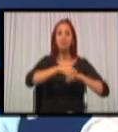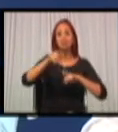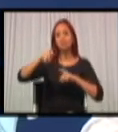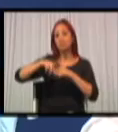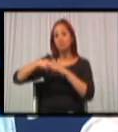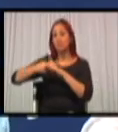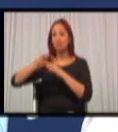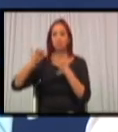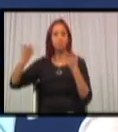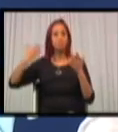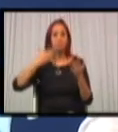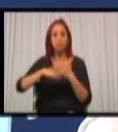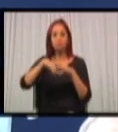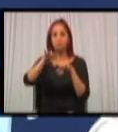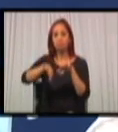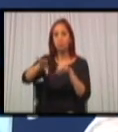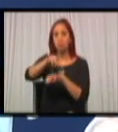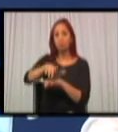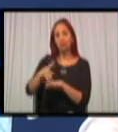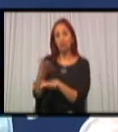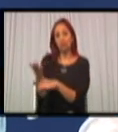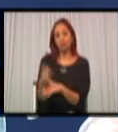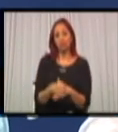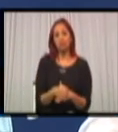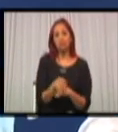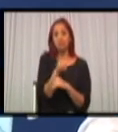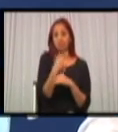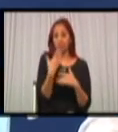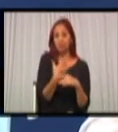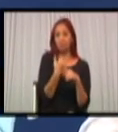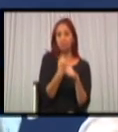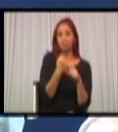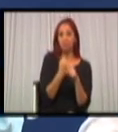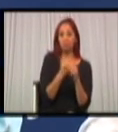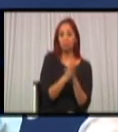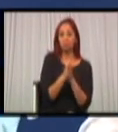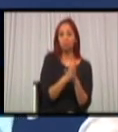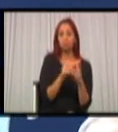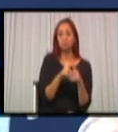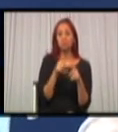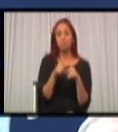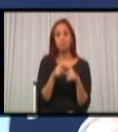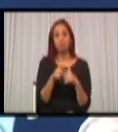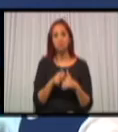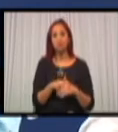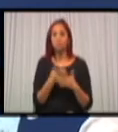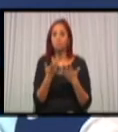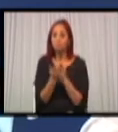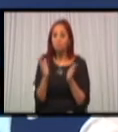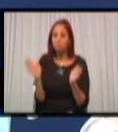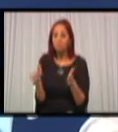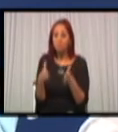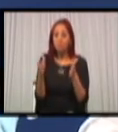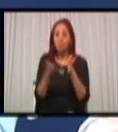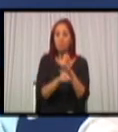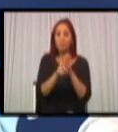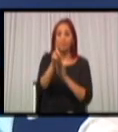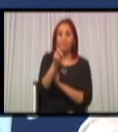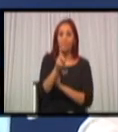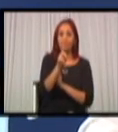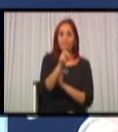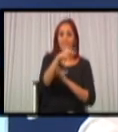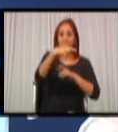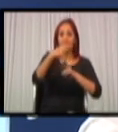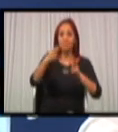mecánico industrial. Bueno, ubíquelo en ustedes. Entonces, eso estamos haciendo una bolsa de empleo y promoviendo el desarrollo en